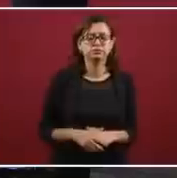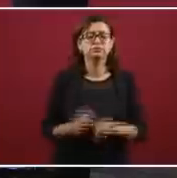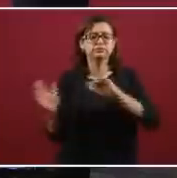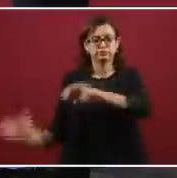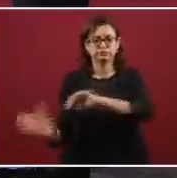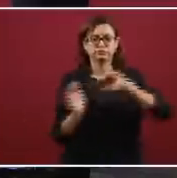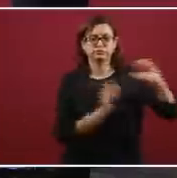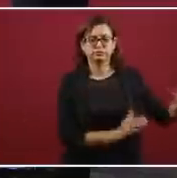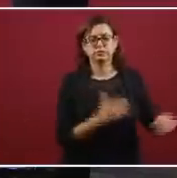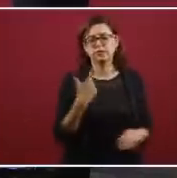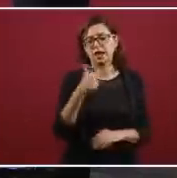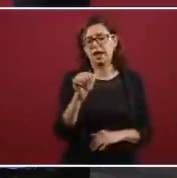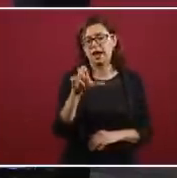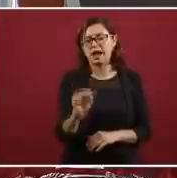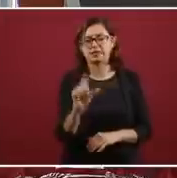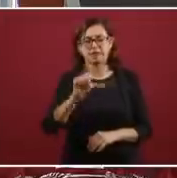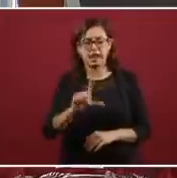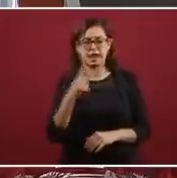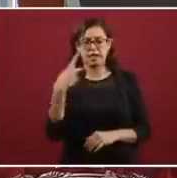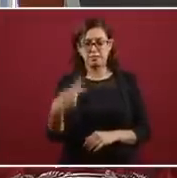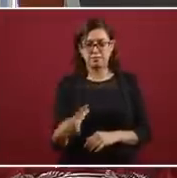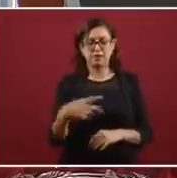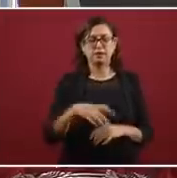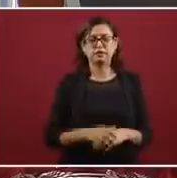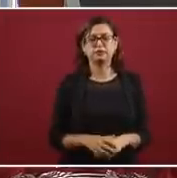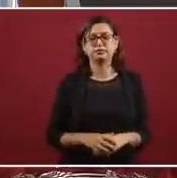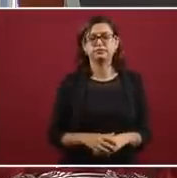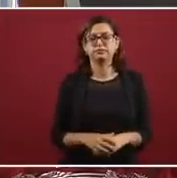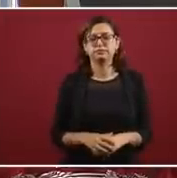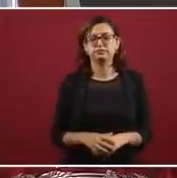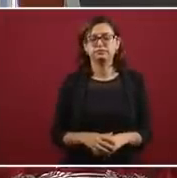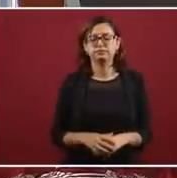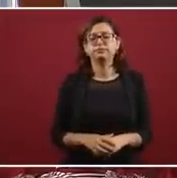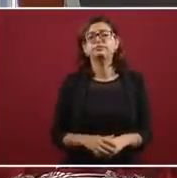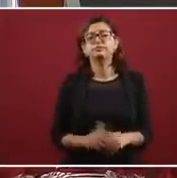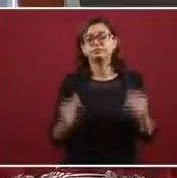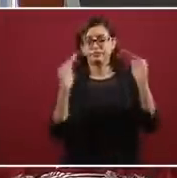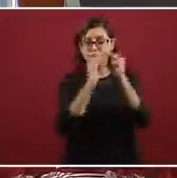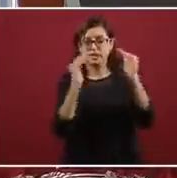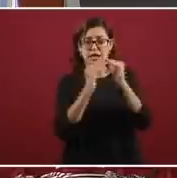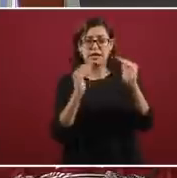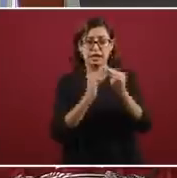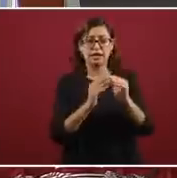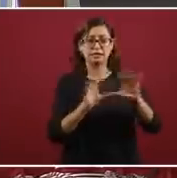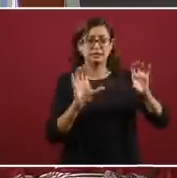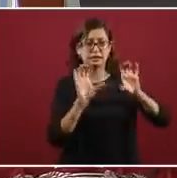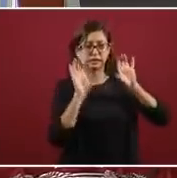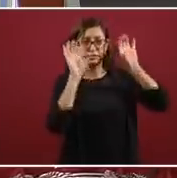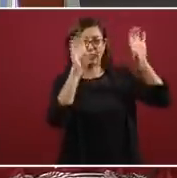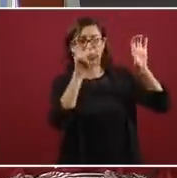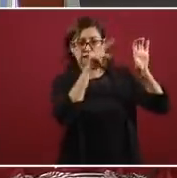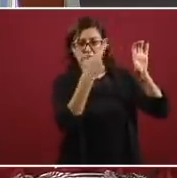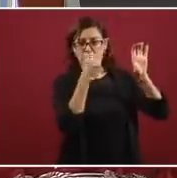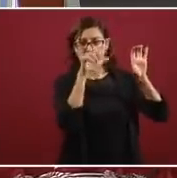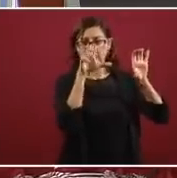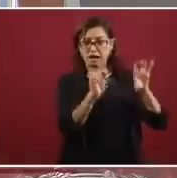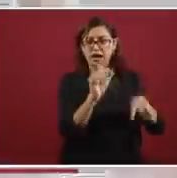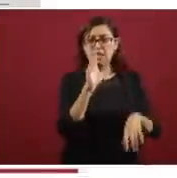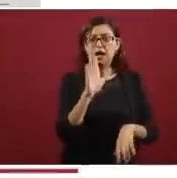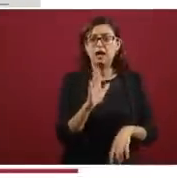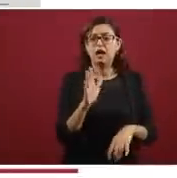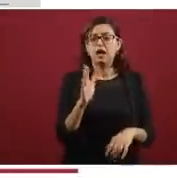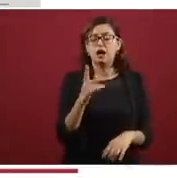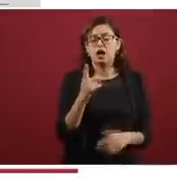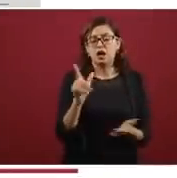gas LP? En los tanques estacionarios tenemos un precio al público de 11 pesos con 18 centavos